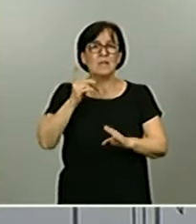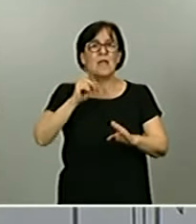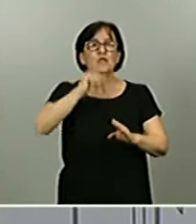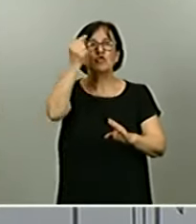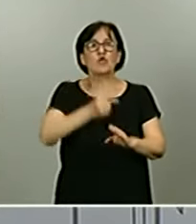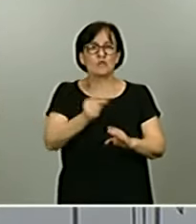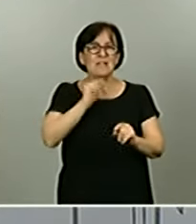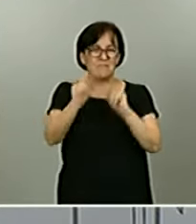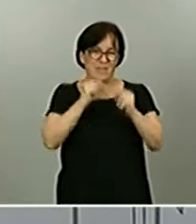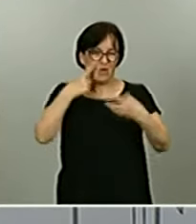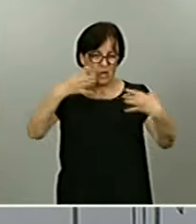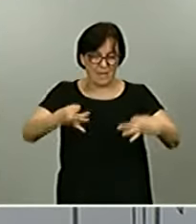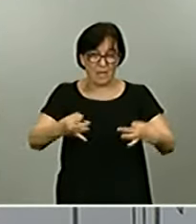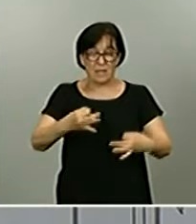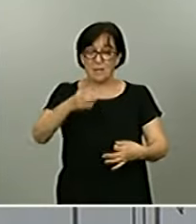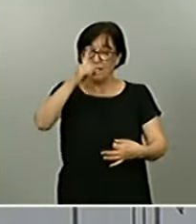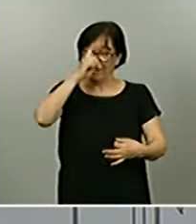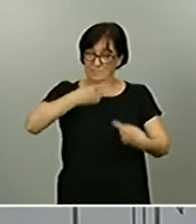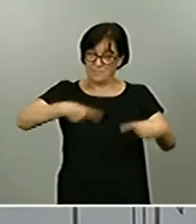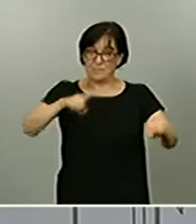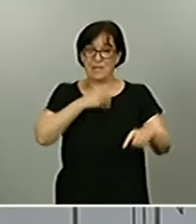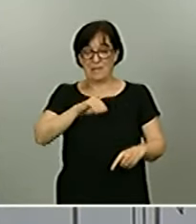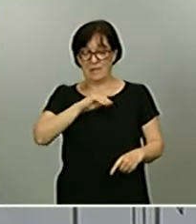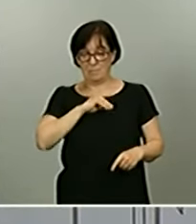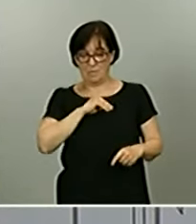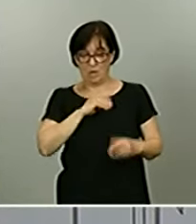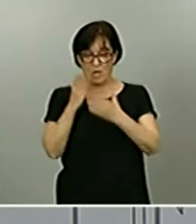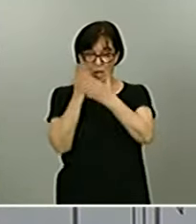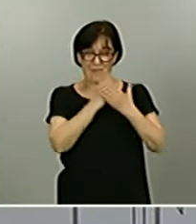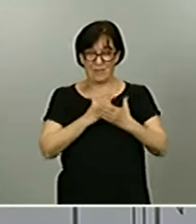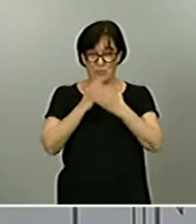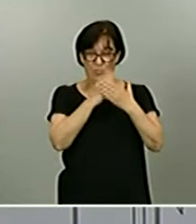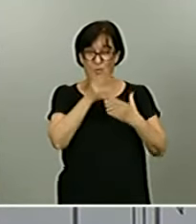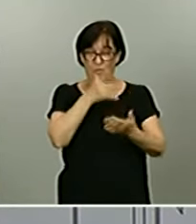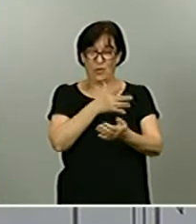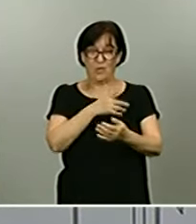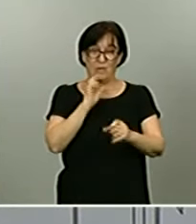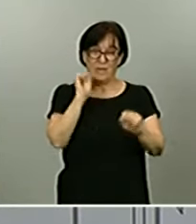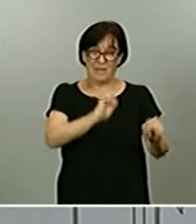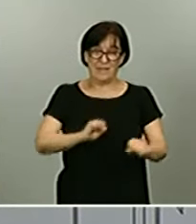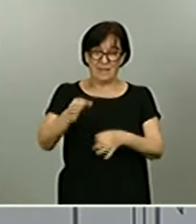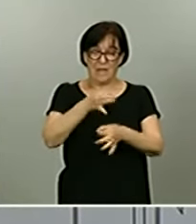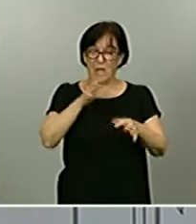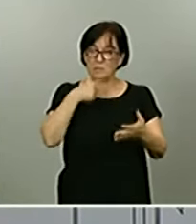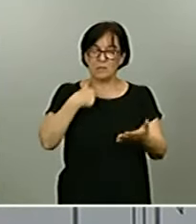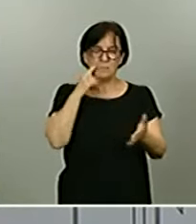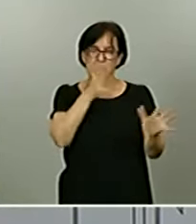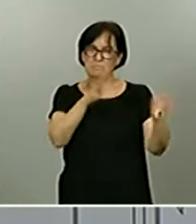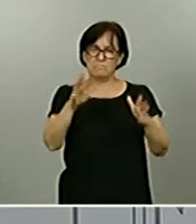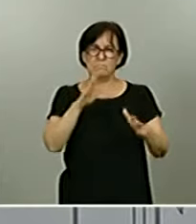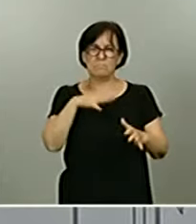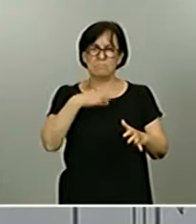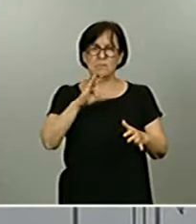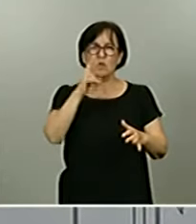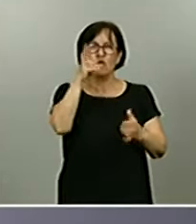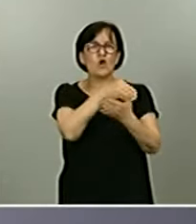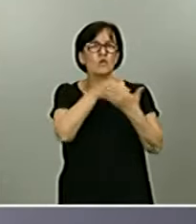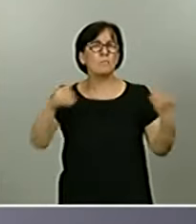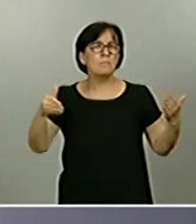Como recordarán, en España, en el estudio sobre prevalencia, se estimó que había habido aproximadamente 2 millones, o ha habido